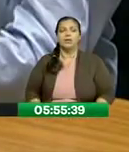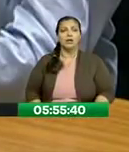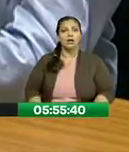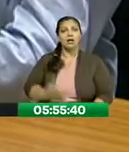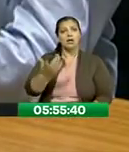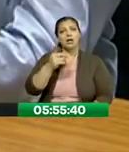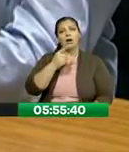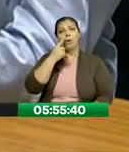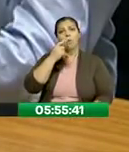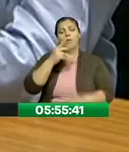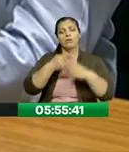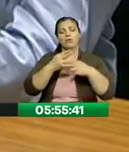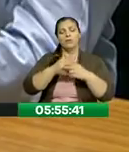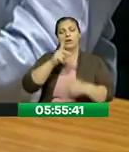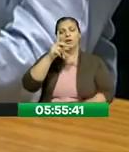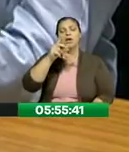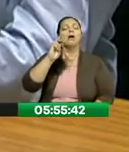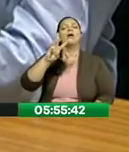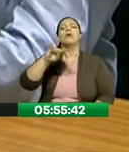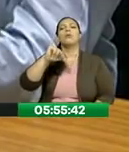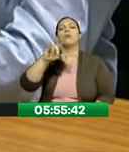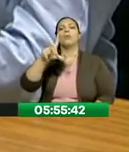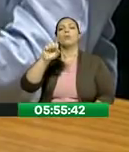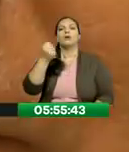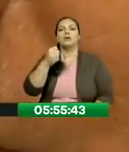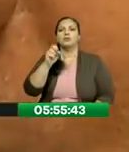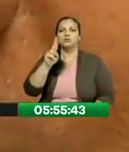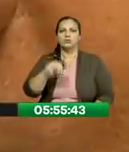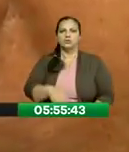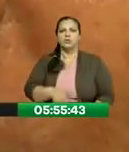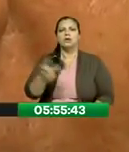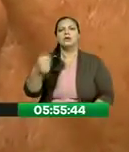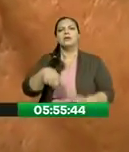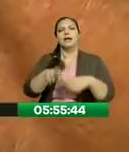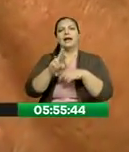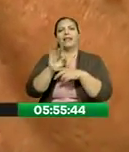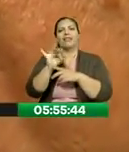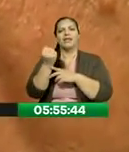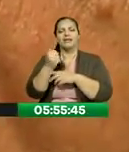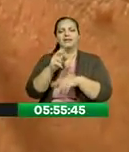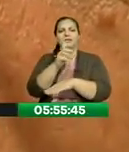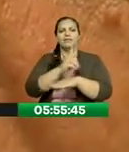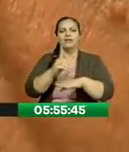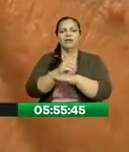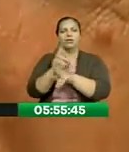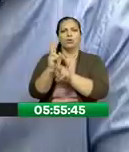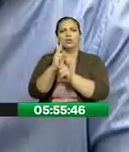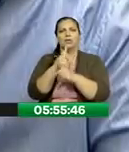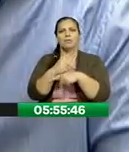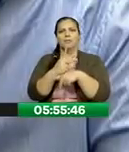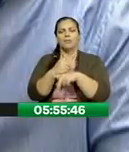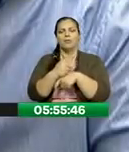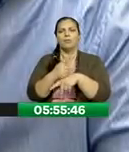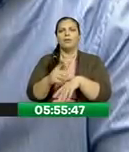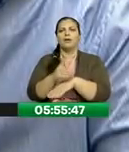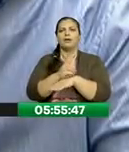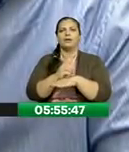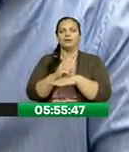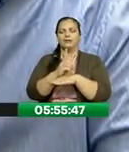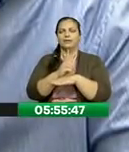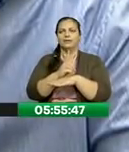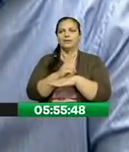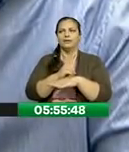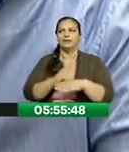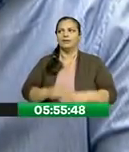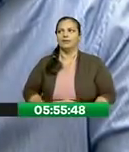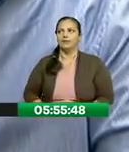granjeado 4 décadas en la empresa de la que es su director de programación. Si le inquietan la memoria. Había una señora, una